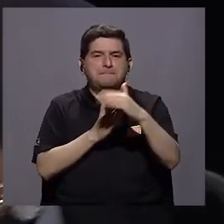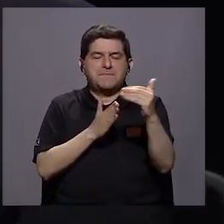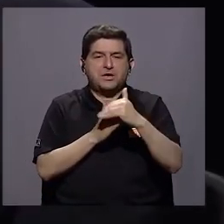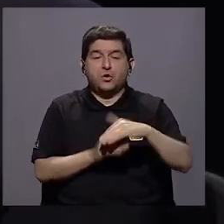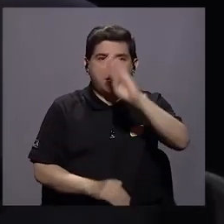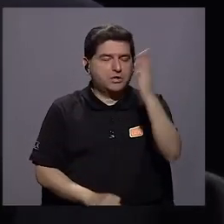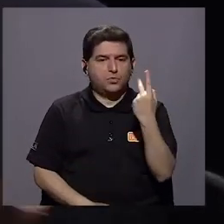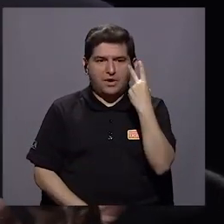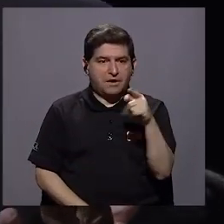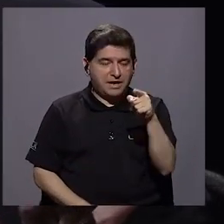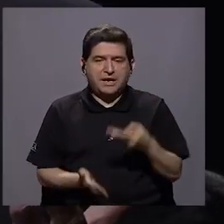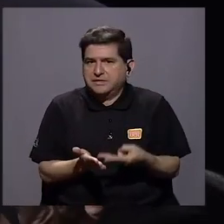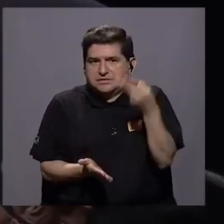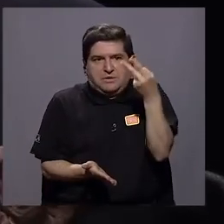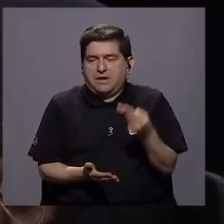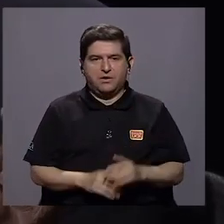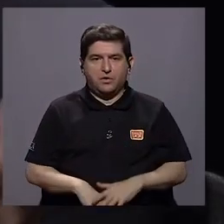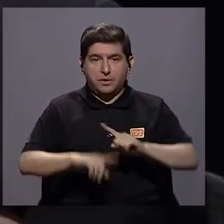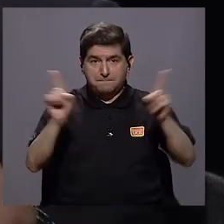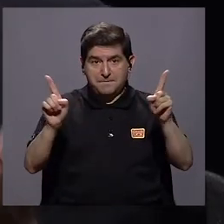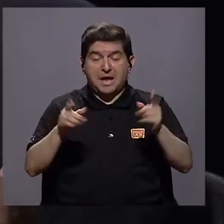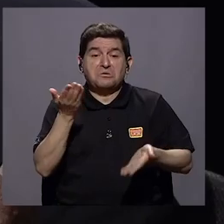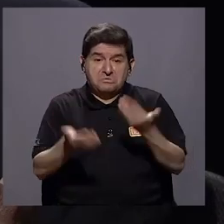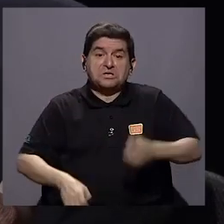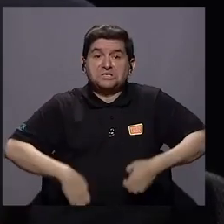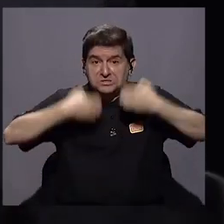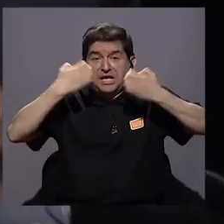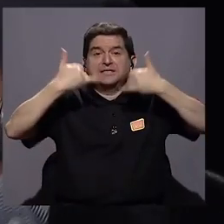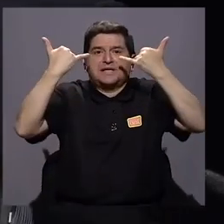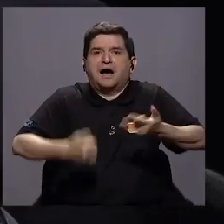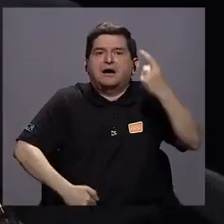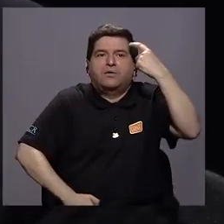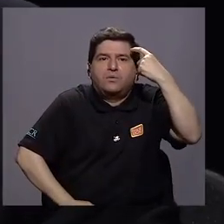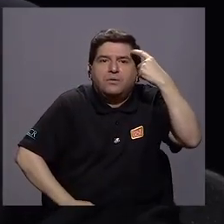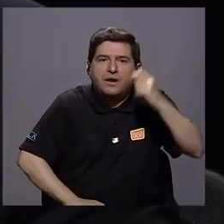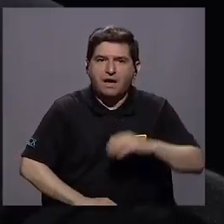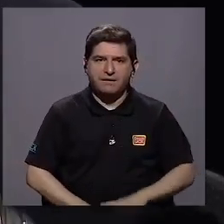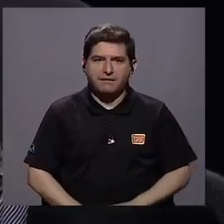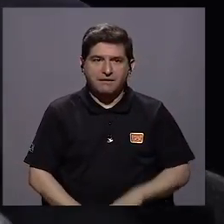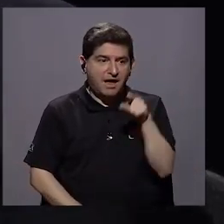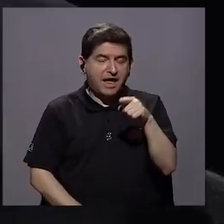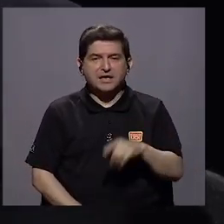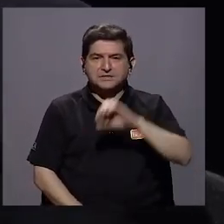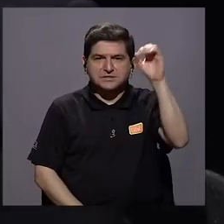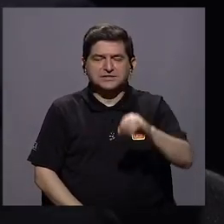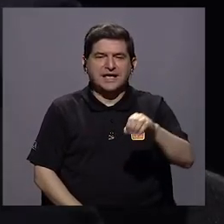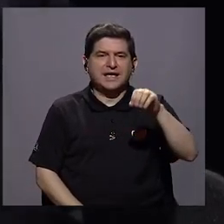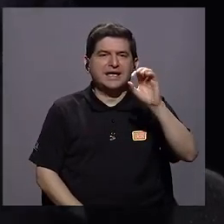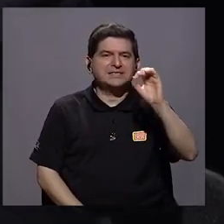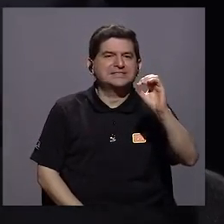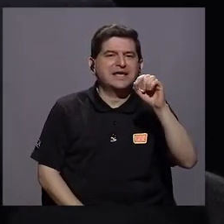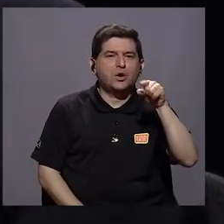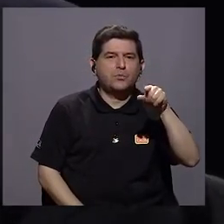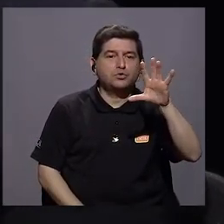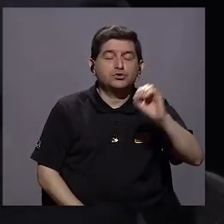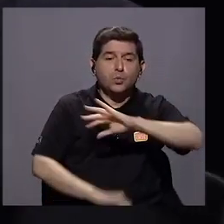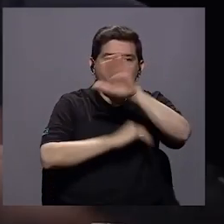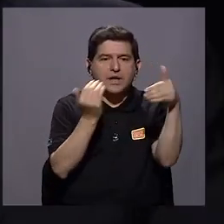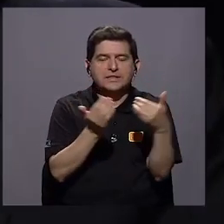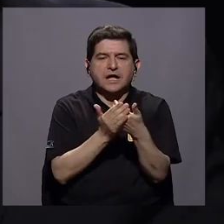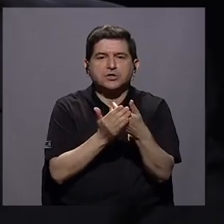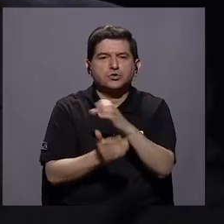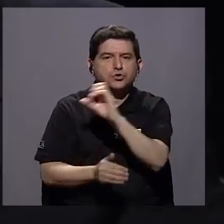para yo nunca he visto una casa de 3 millones de dólares, pero debe ser que las hay. Ahora imagínese que esa tasa del 0.50 es lo que nos están poniendo